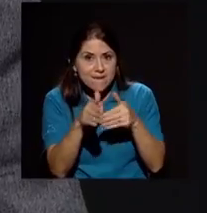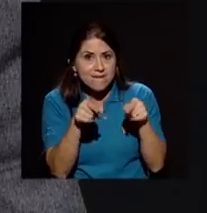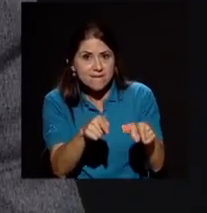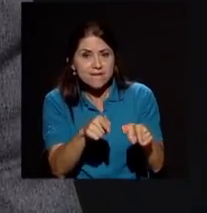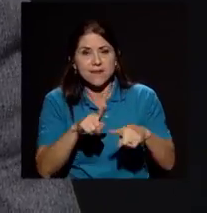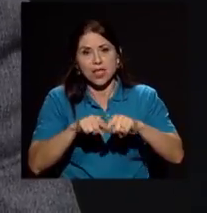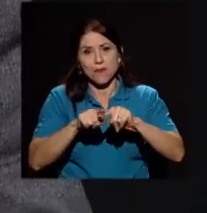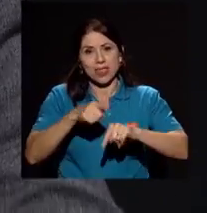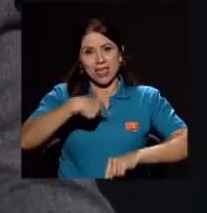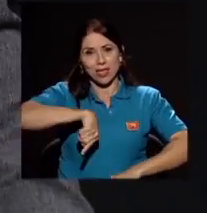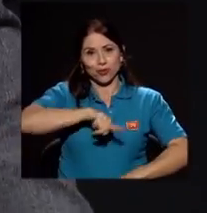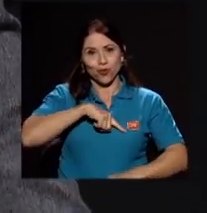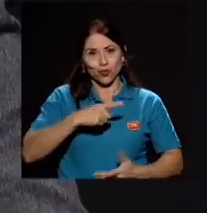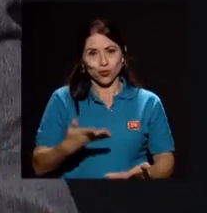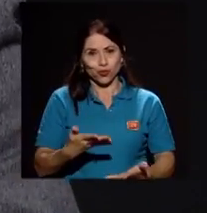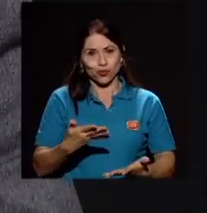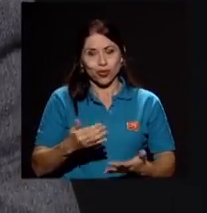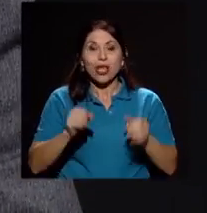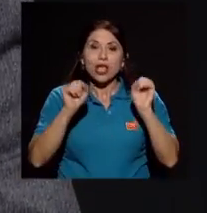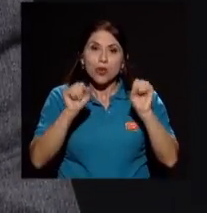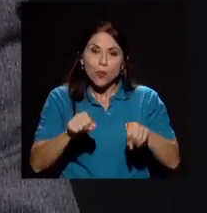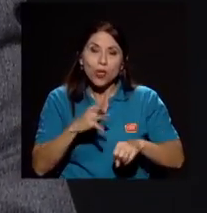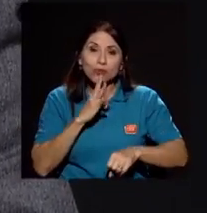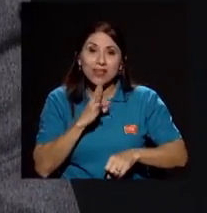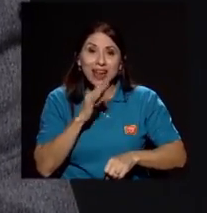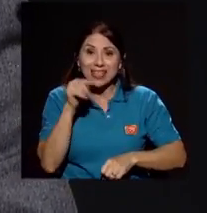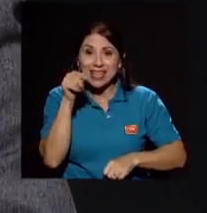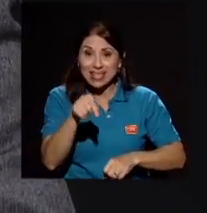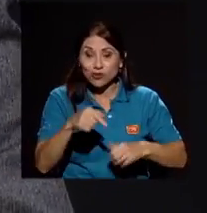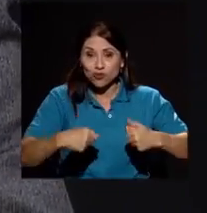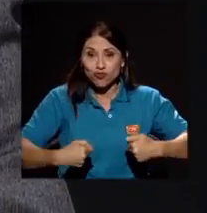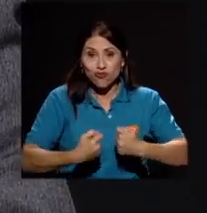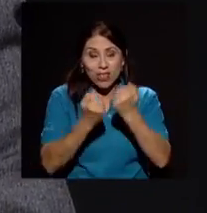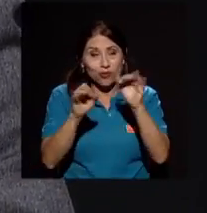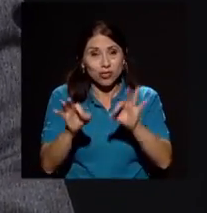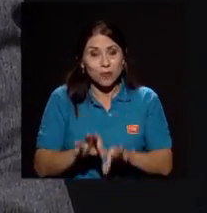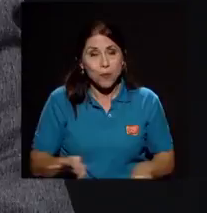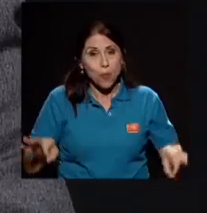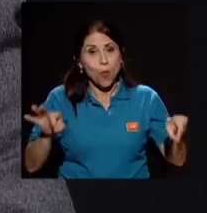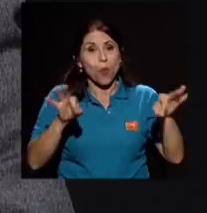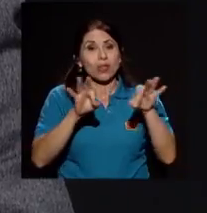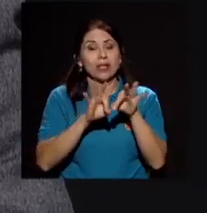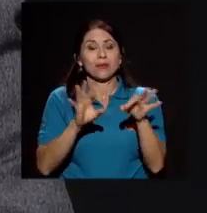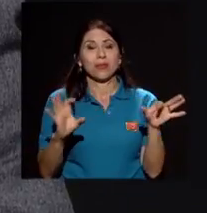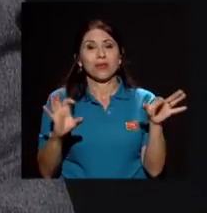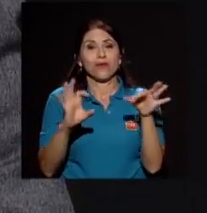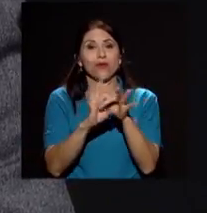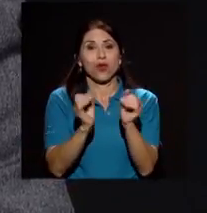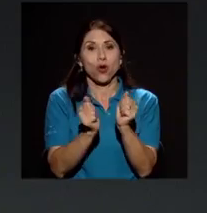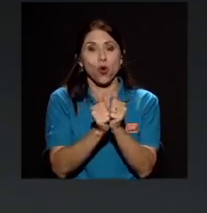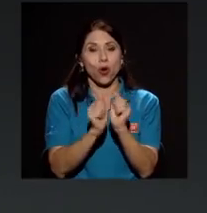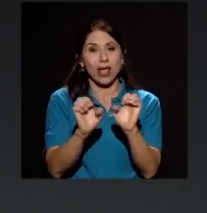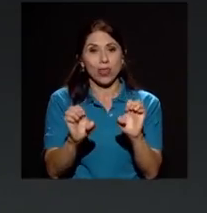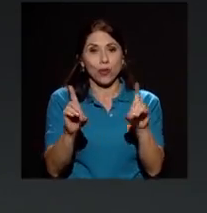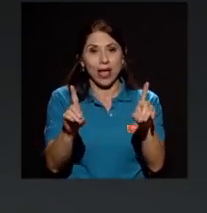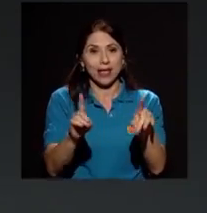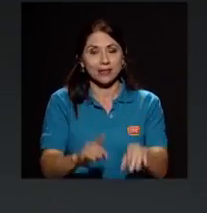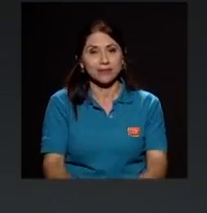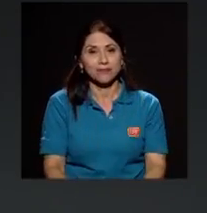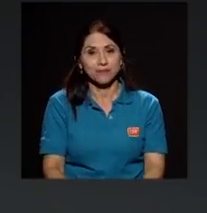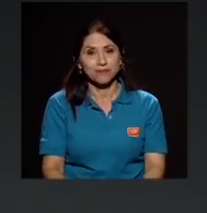y ahí podemos hablar de estos retos importantísimos tienen que ver con el área educativa pues